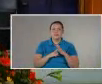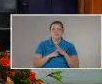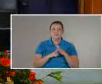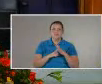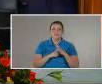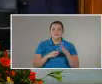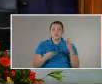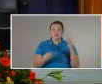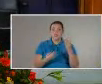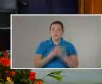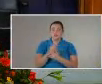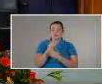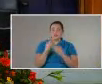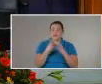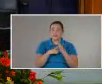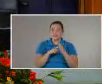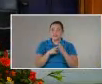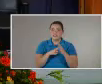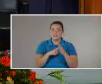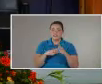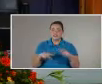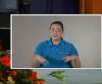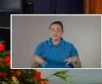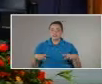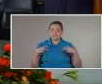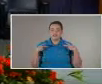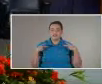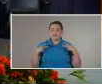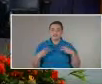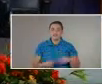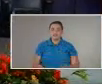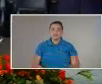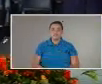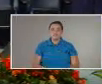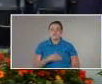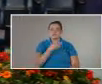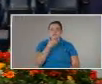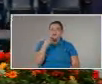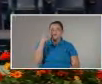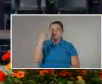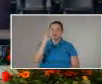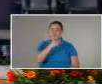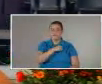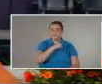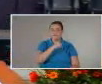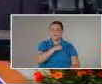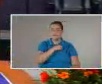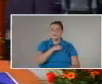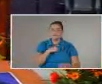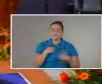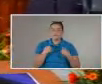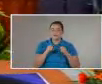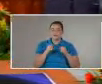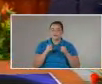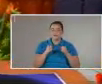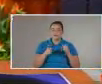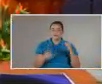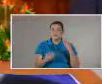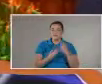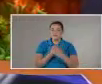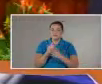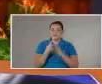reinicio de la vida. Así que Dios quiere hacer reiniciar